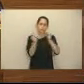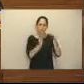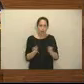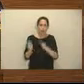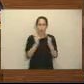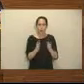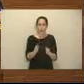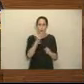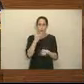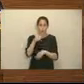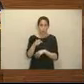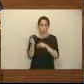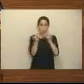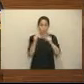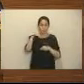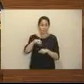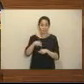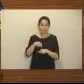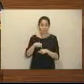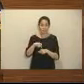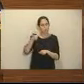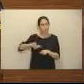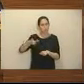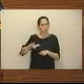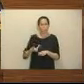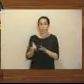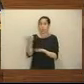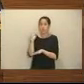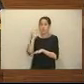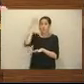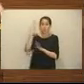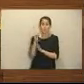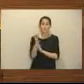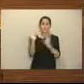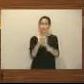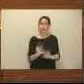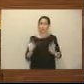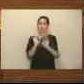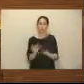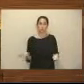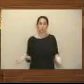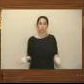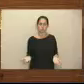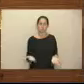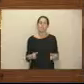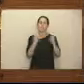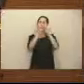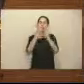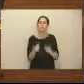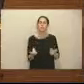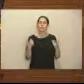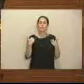de la trascendencia que tiene, lo cierto es que usted no adelantó ni una sola idea. Y mire, respecto a la responsabilidad, sí que no le voy a